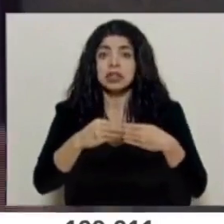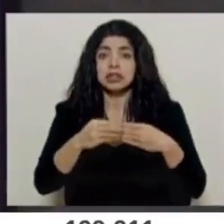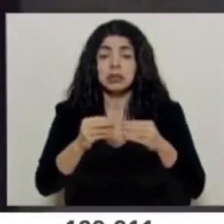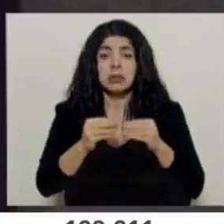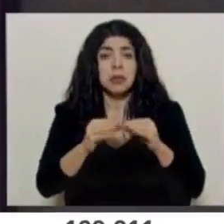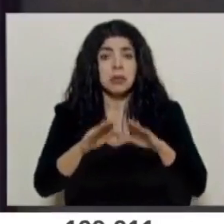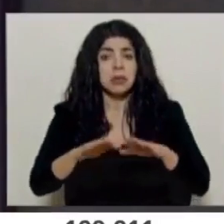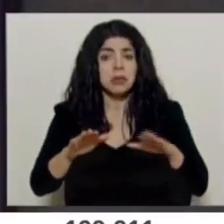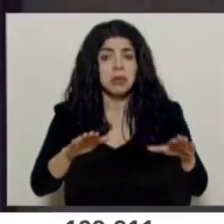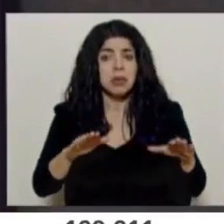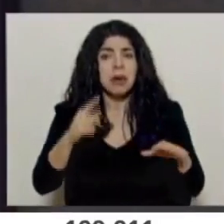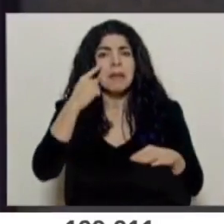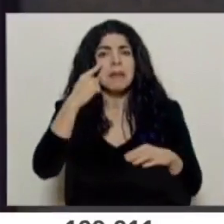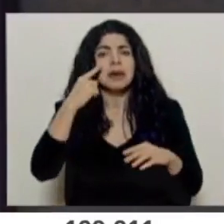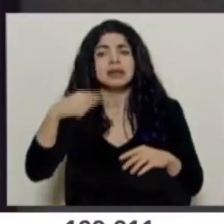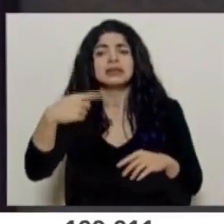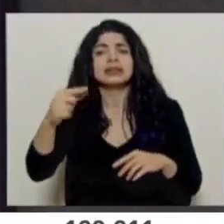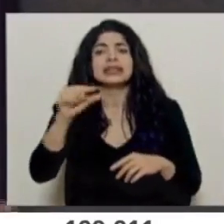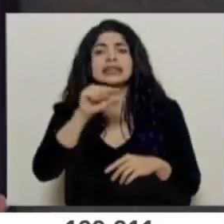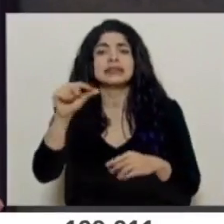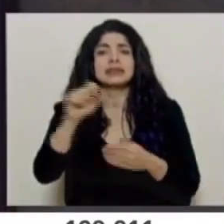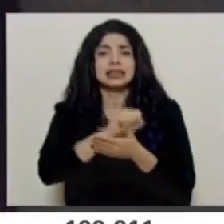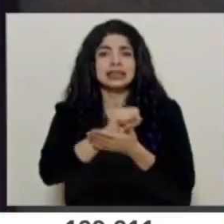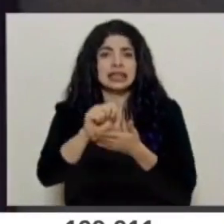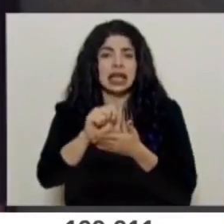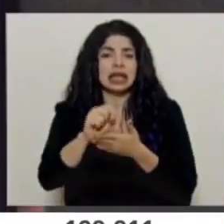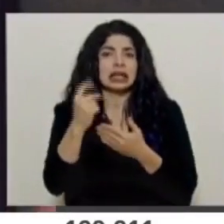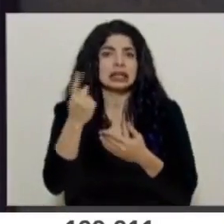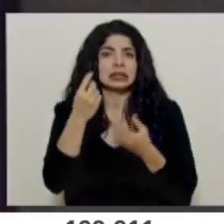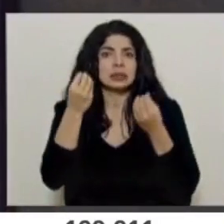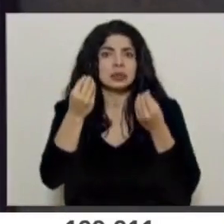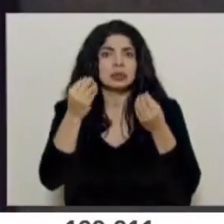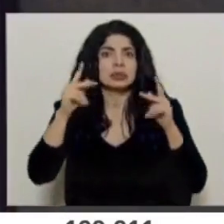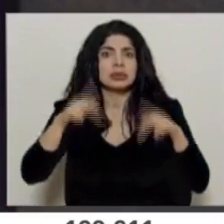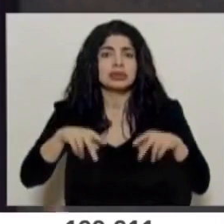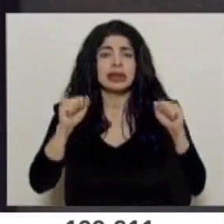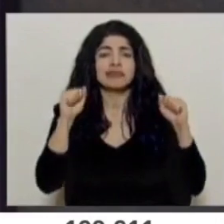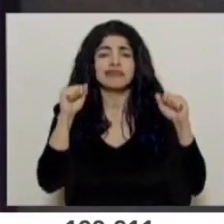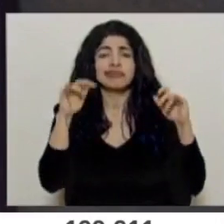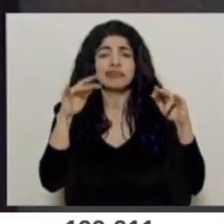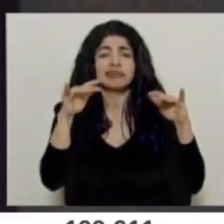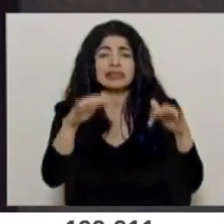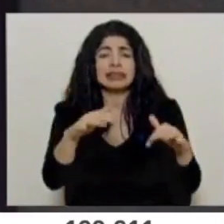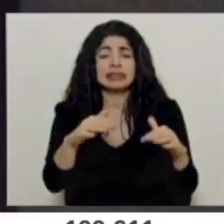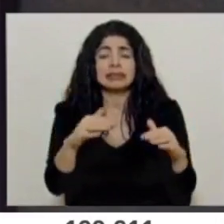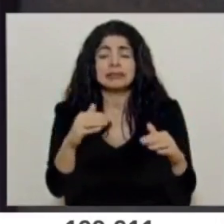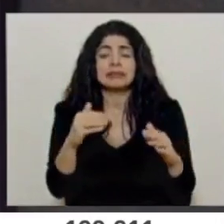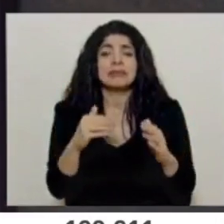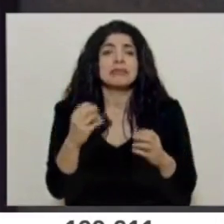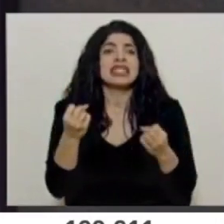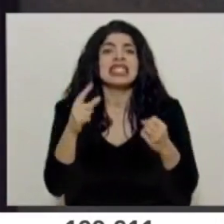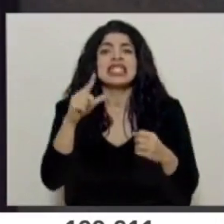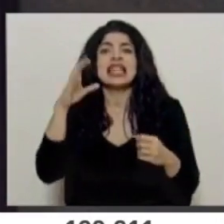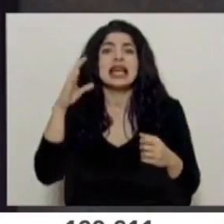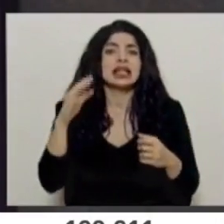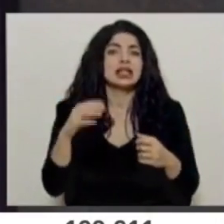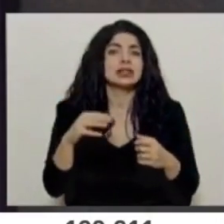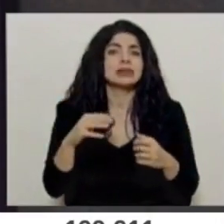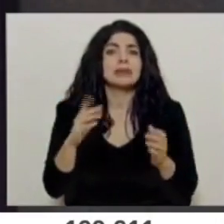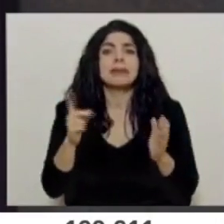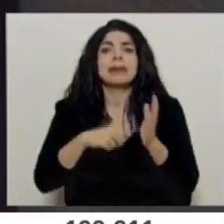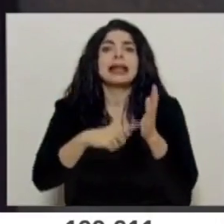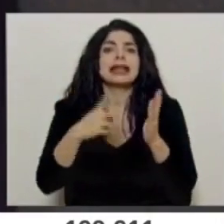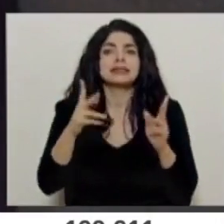en los días santos donde se da un desplazamiento masivo de cientos de miles de personas por todo el país, que hace un